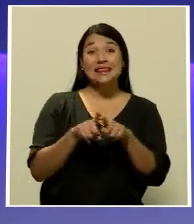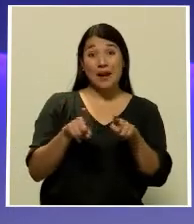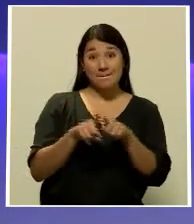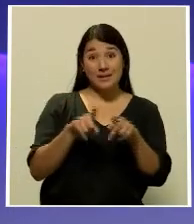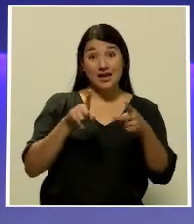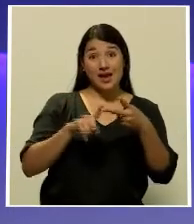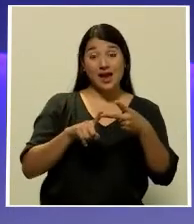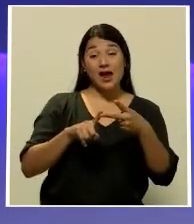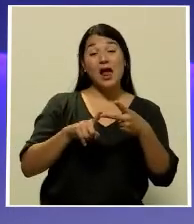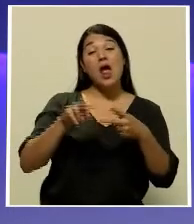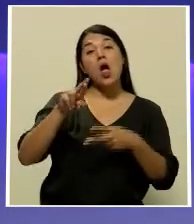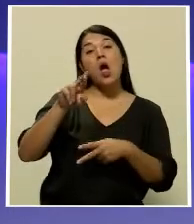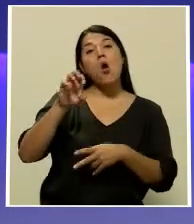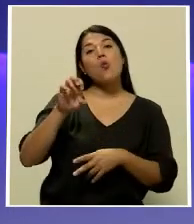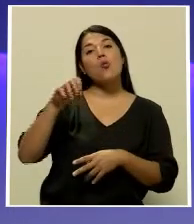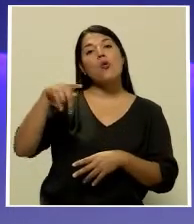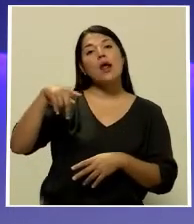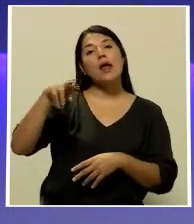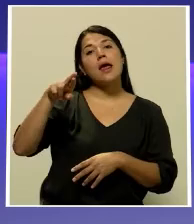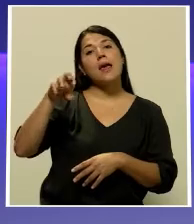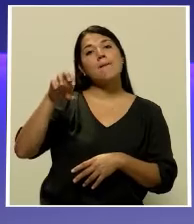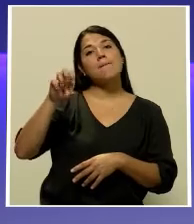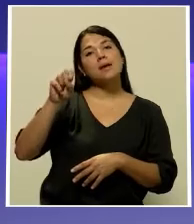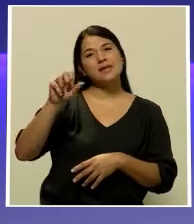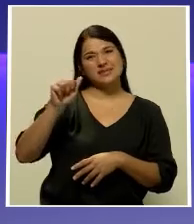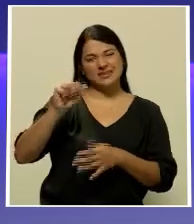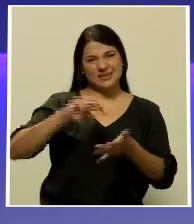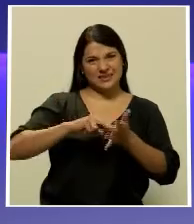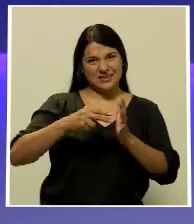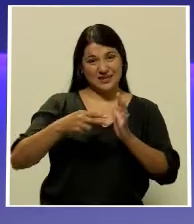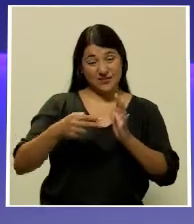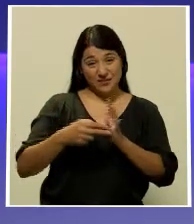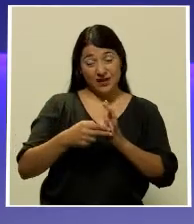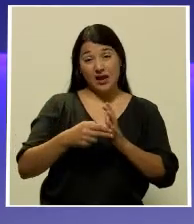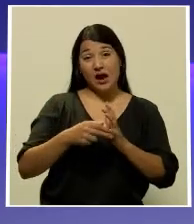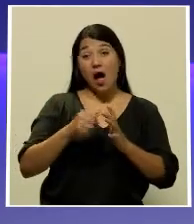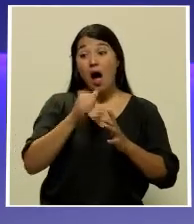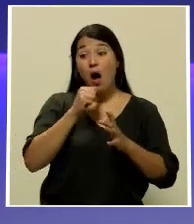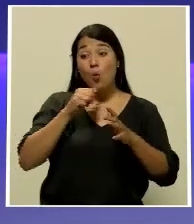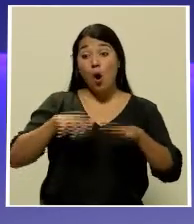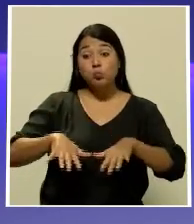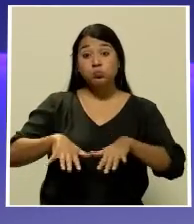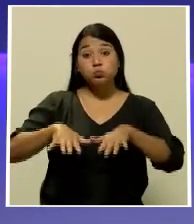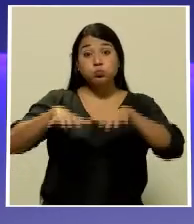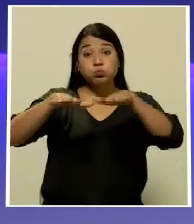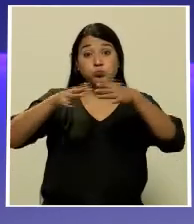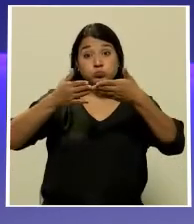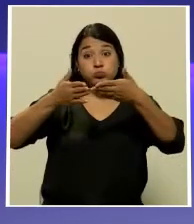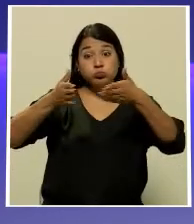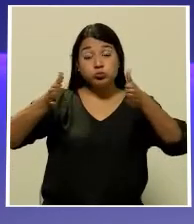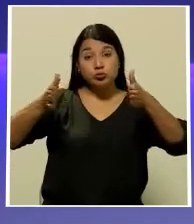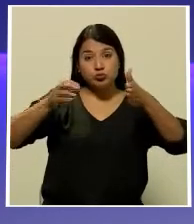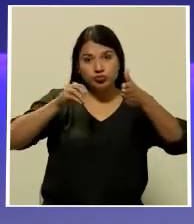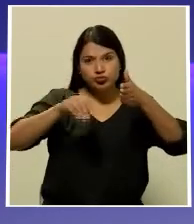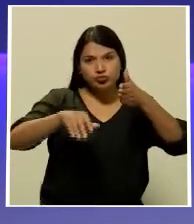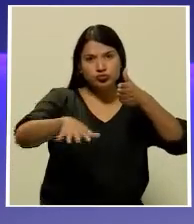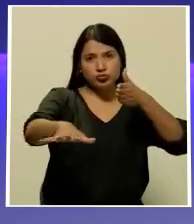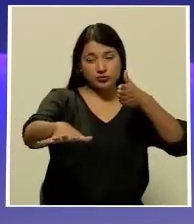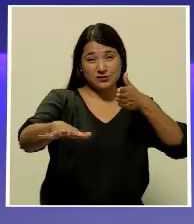represa más grande de toda Centroamérica. Es el proyecto hidroeléctrico Reventazón. Se